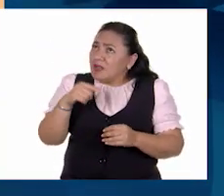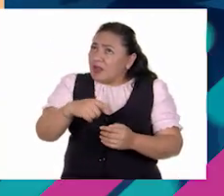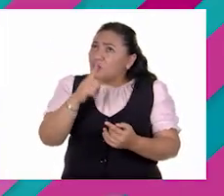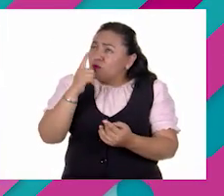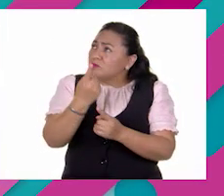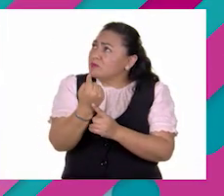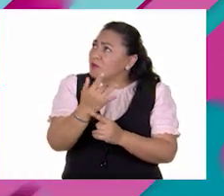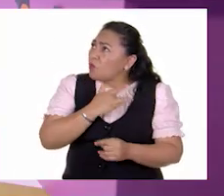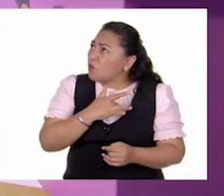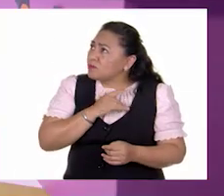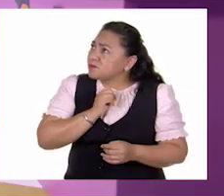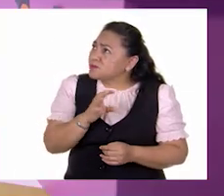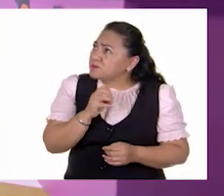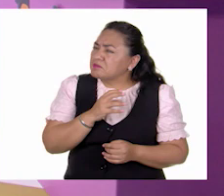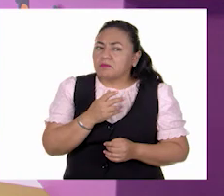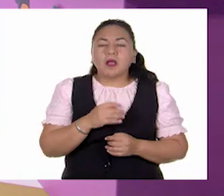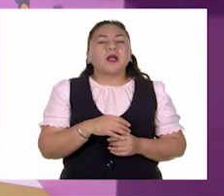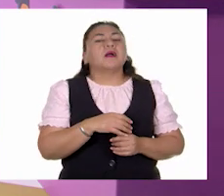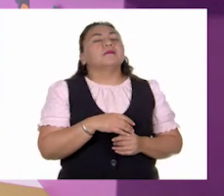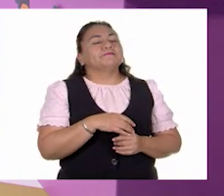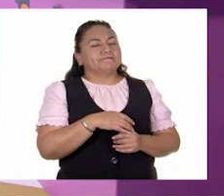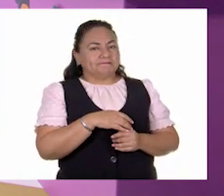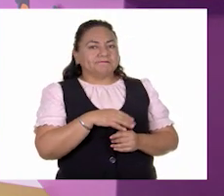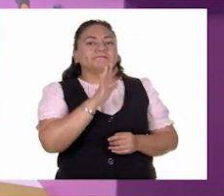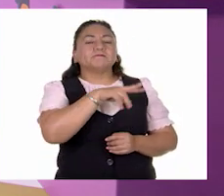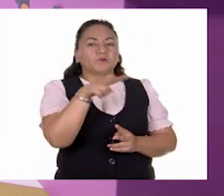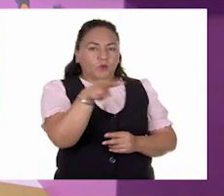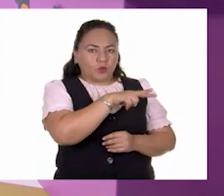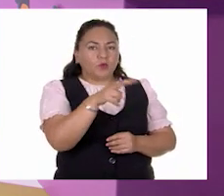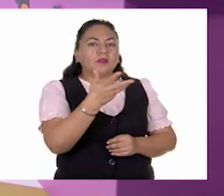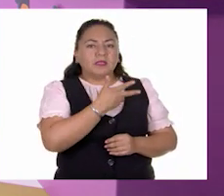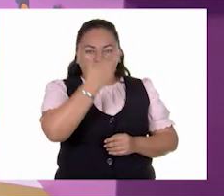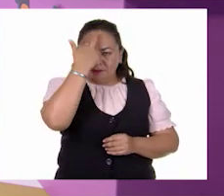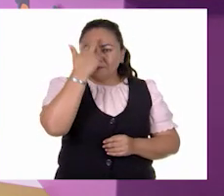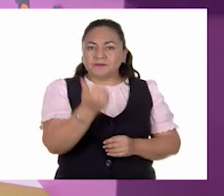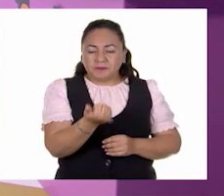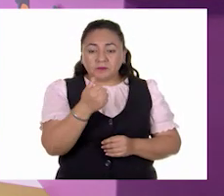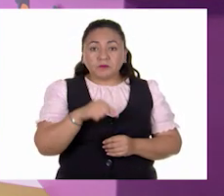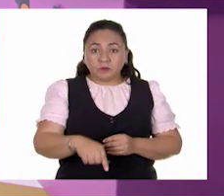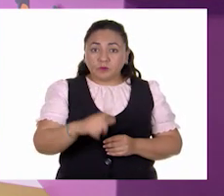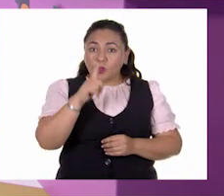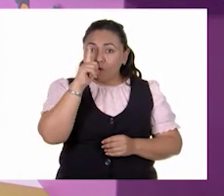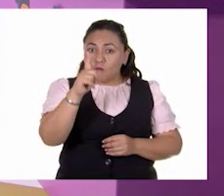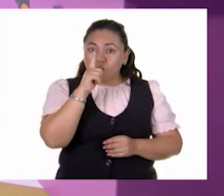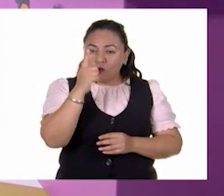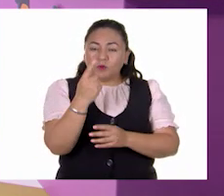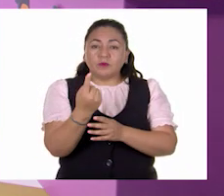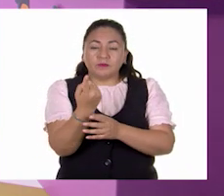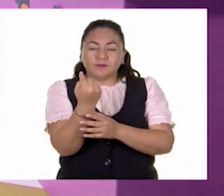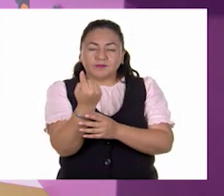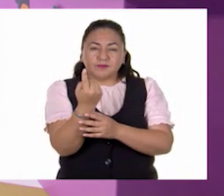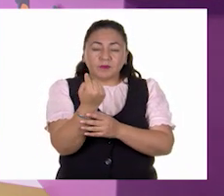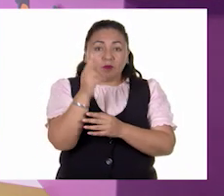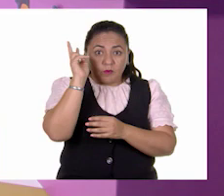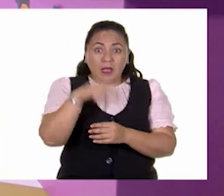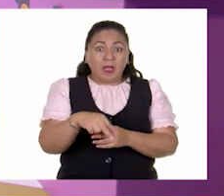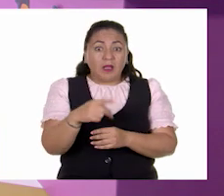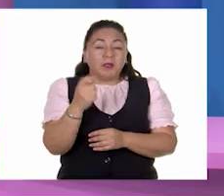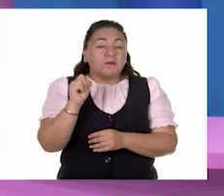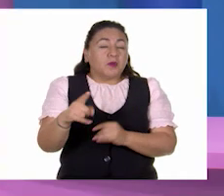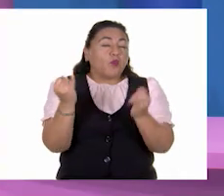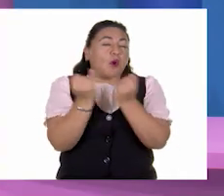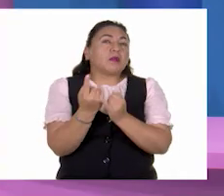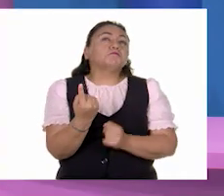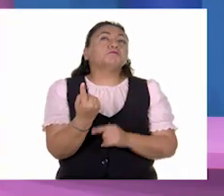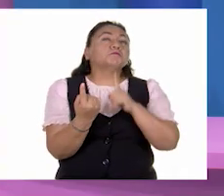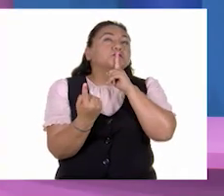corazón. Fíjense que los dos tienen razón. La luz de las velas no es fija, aumenta y disminuye constantemente.